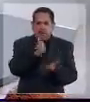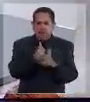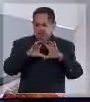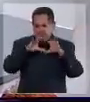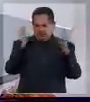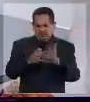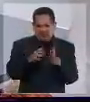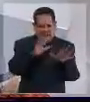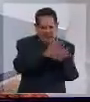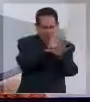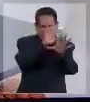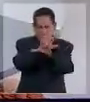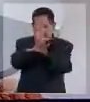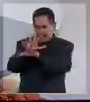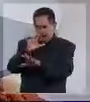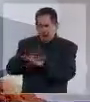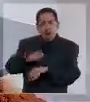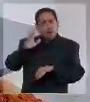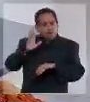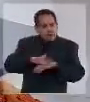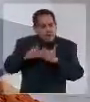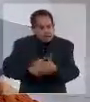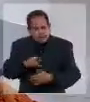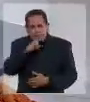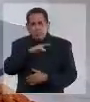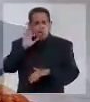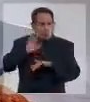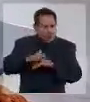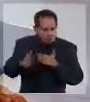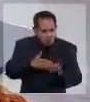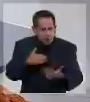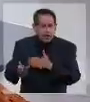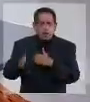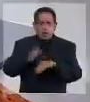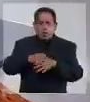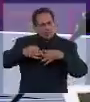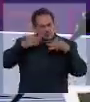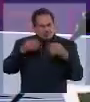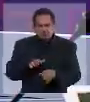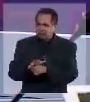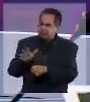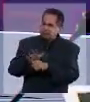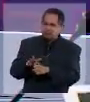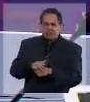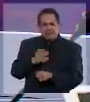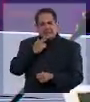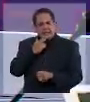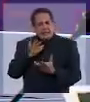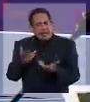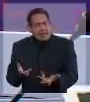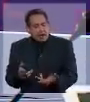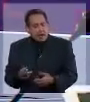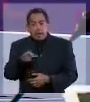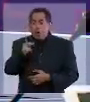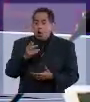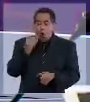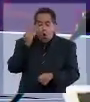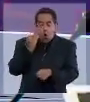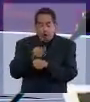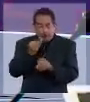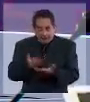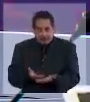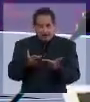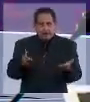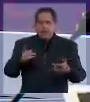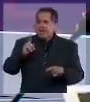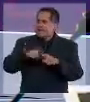público para que sea más ágil, para que sea más eficiente, más moderno y más seguro. Pero podemos ver también aquí en la mesa quién cree en el